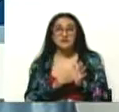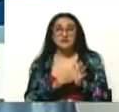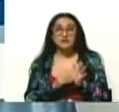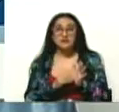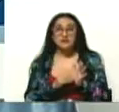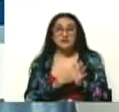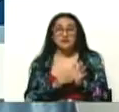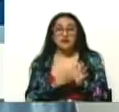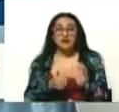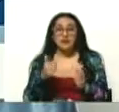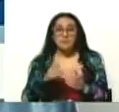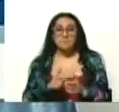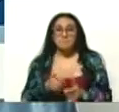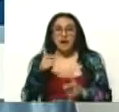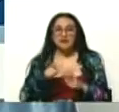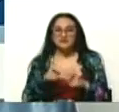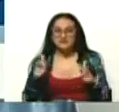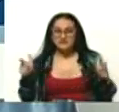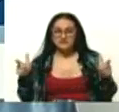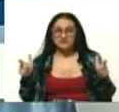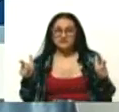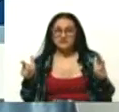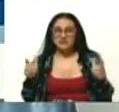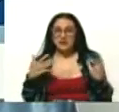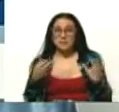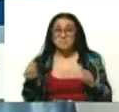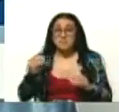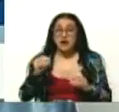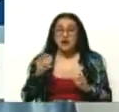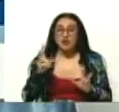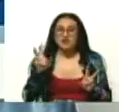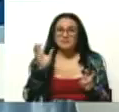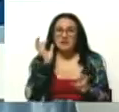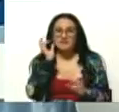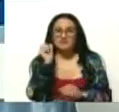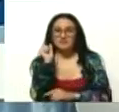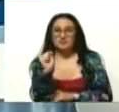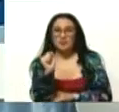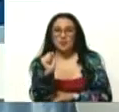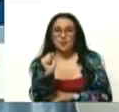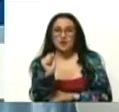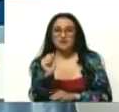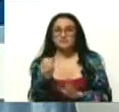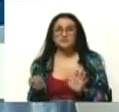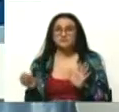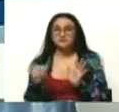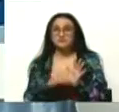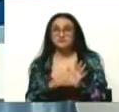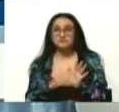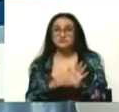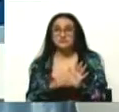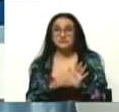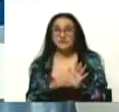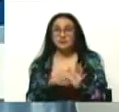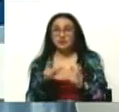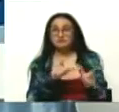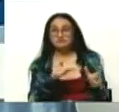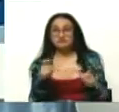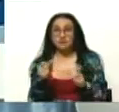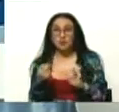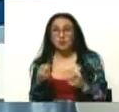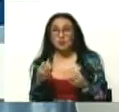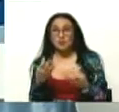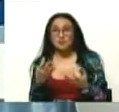agrandar las cifras, y eso lo hemos aclarado, con el tema de los femicidios, colocando estas cifras que estoy